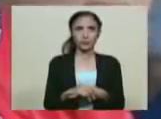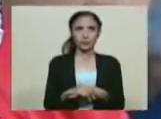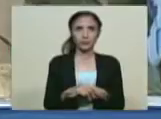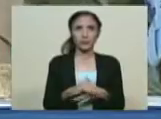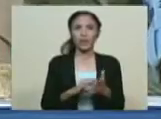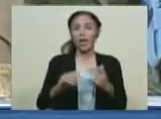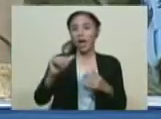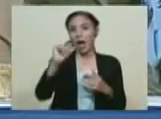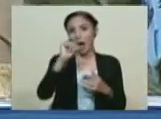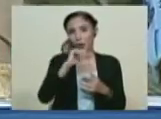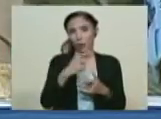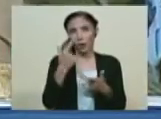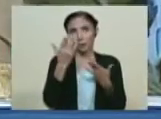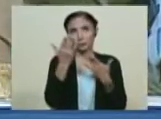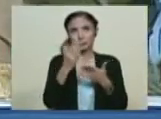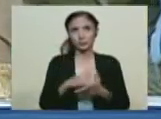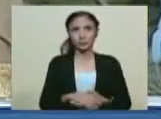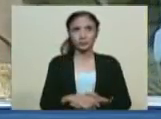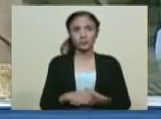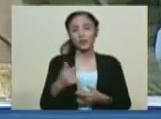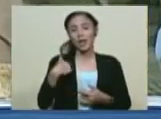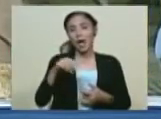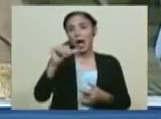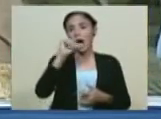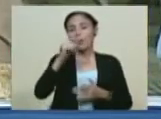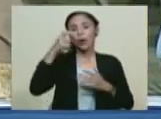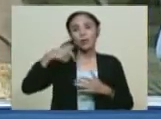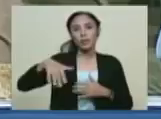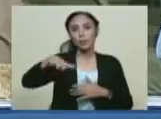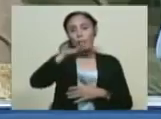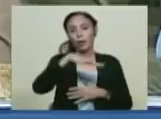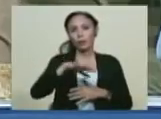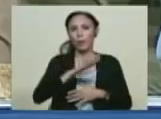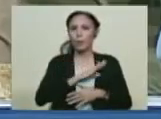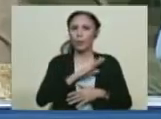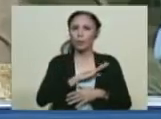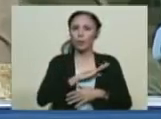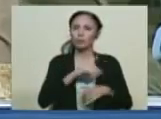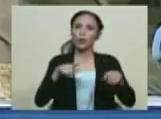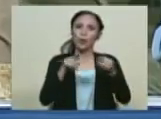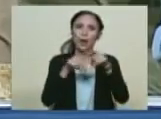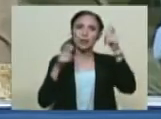Agua Mía, el agua del pueblo de Hugo Chávez Frías.